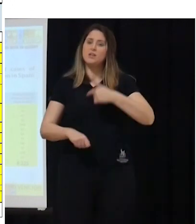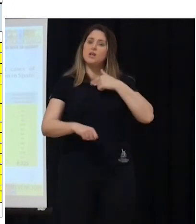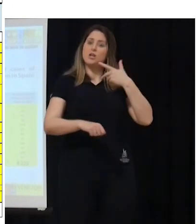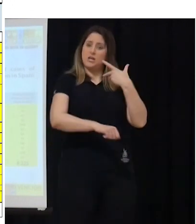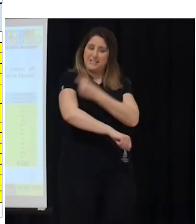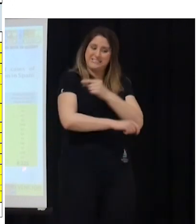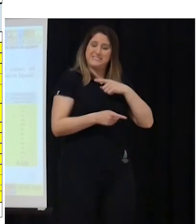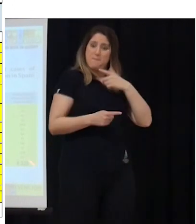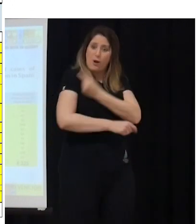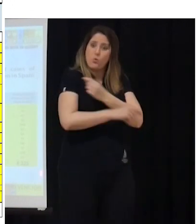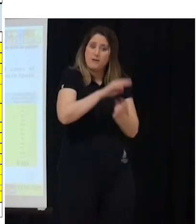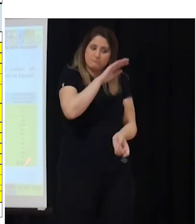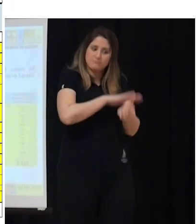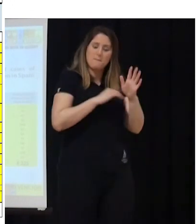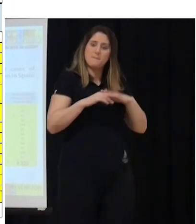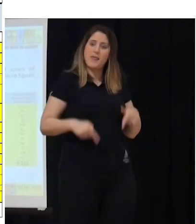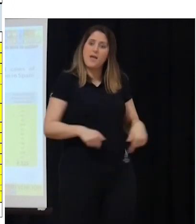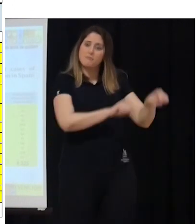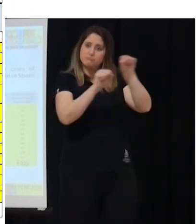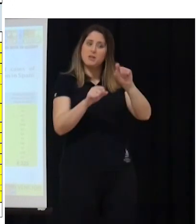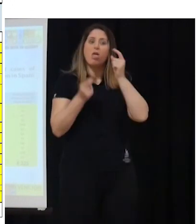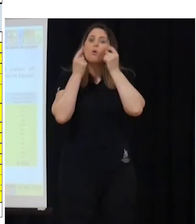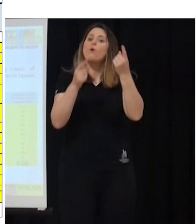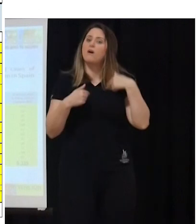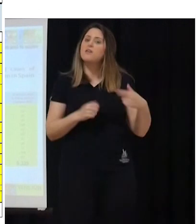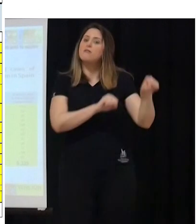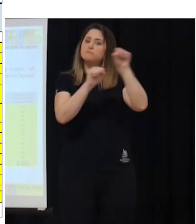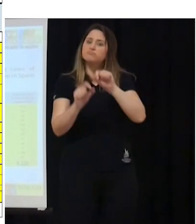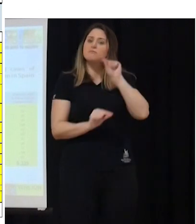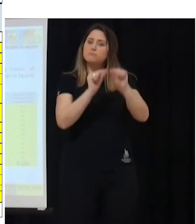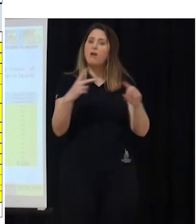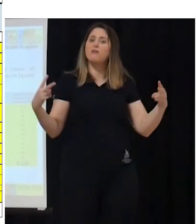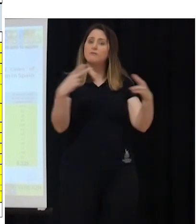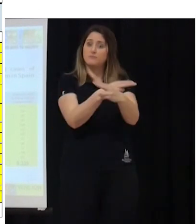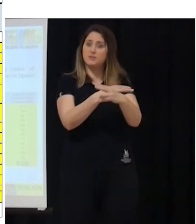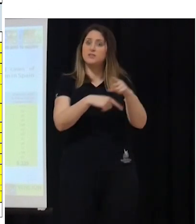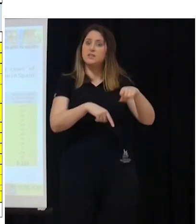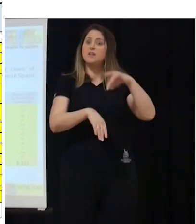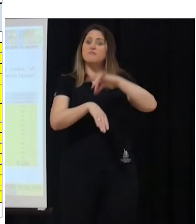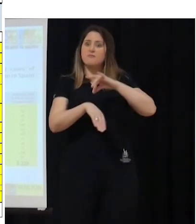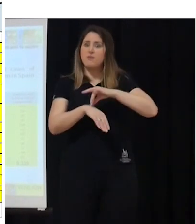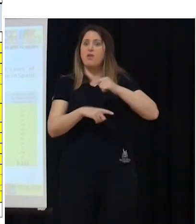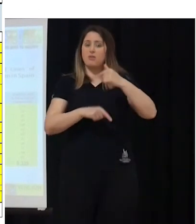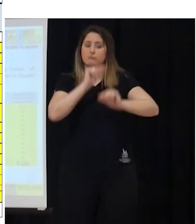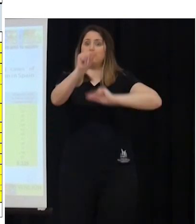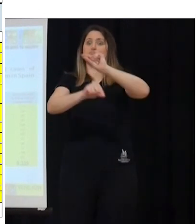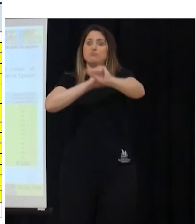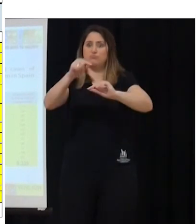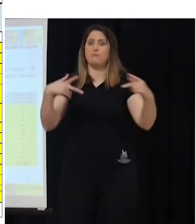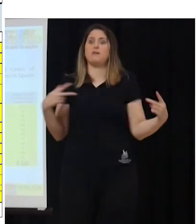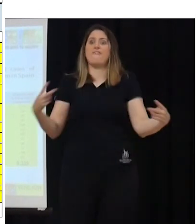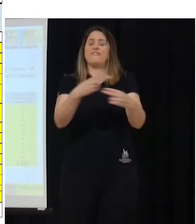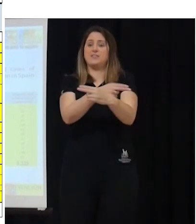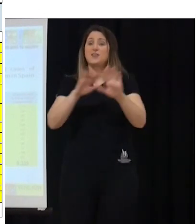cáncer de cuello y útero. Y ahora sabemos que es una vacuna eficaz para enfermedades que son mucho más prevalentes. Y no solamente